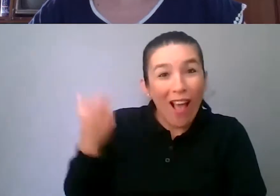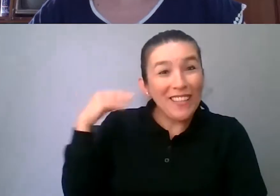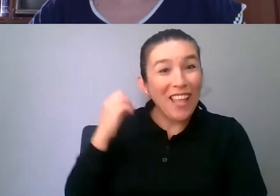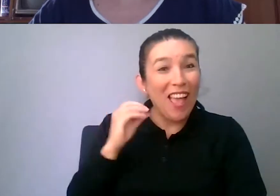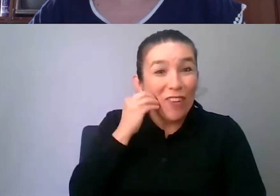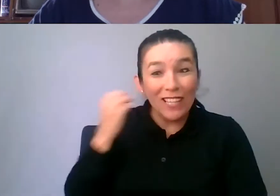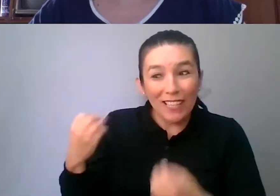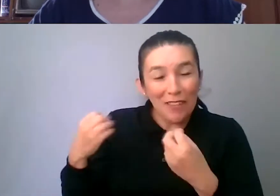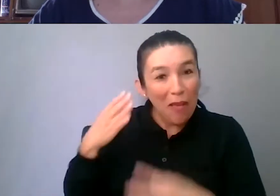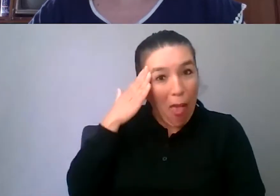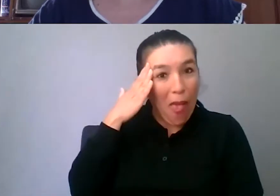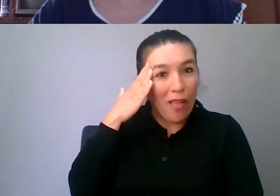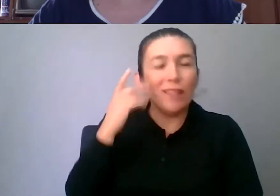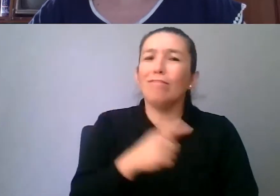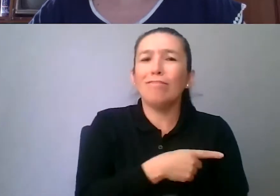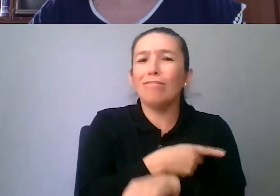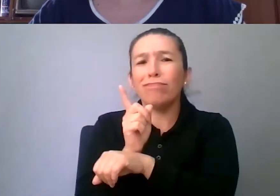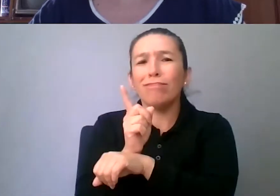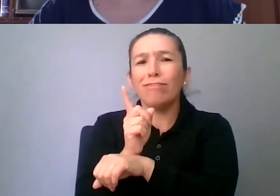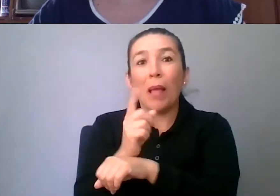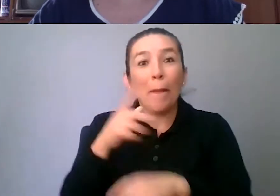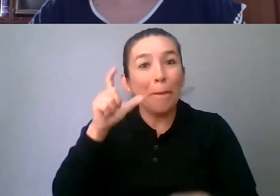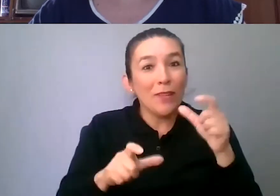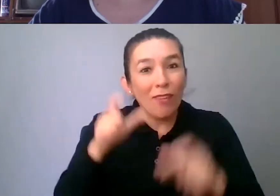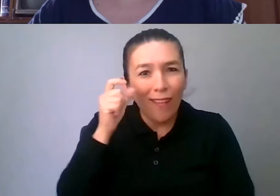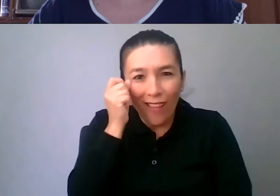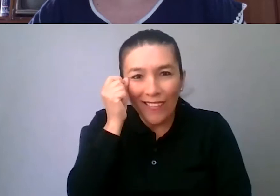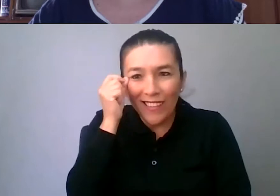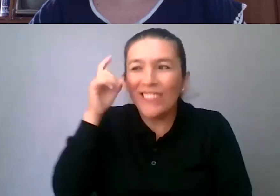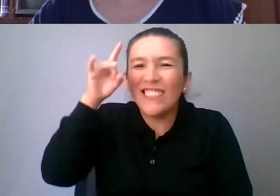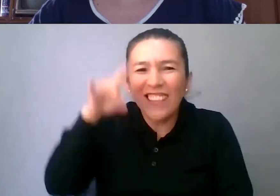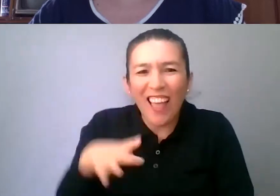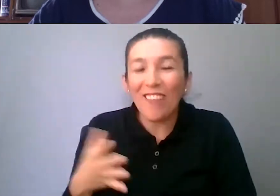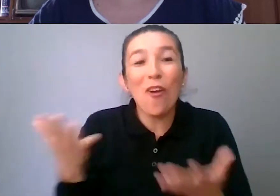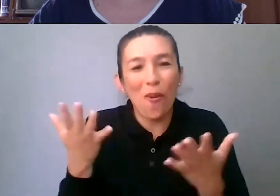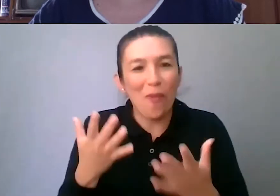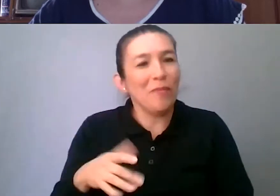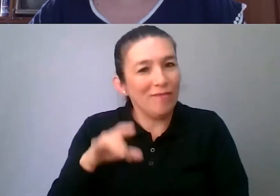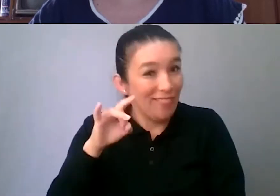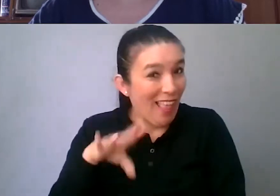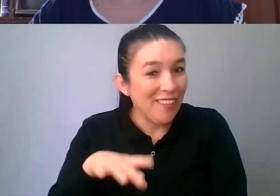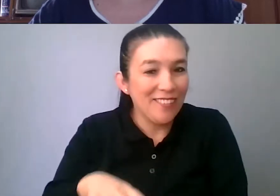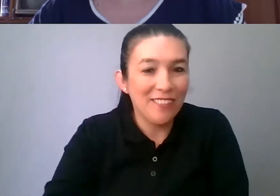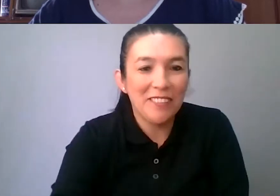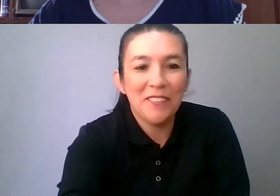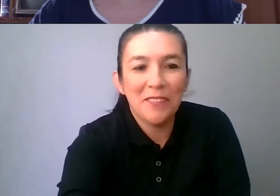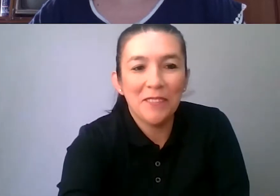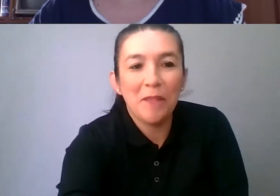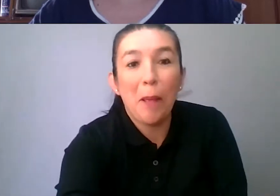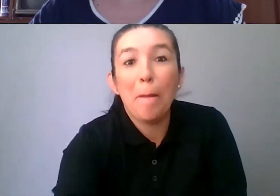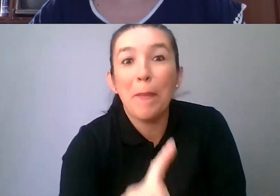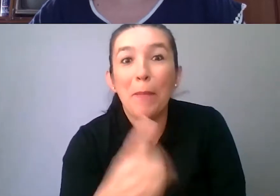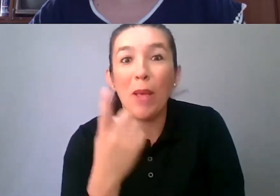y automáticamente las personas saben qué es lo que tienen que hacer. Se dan vuelta las